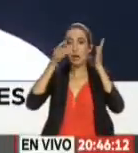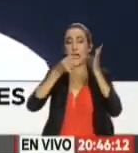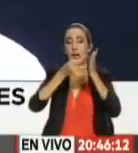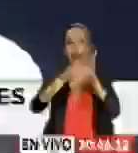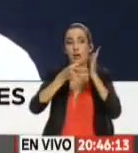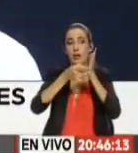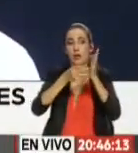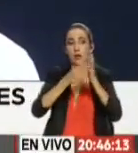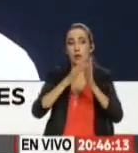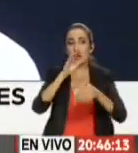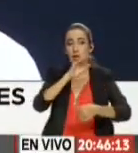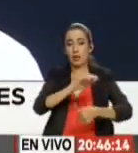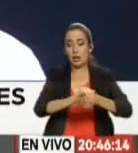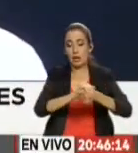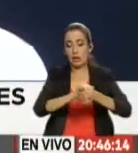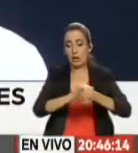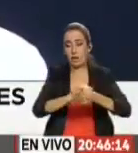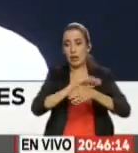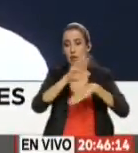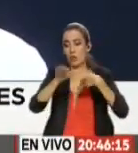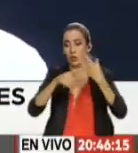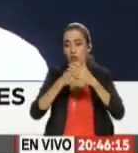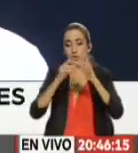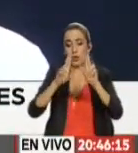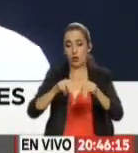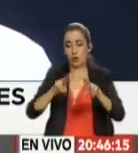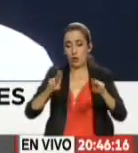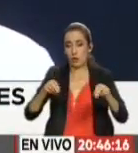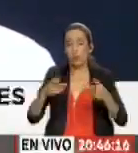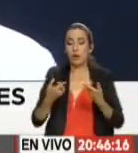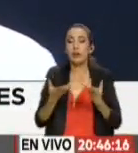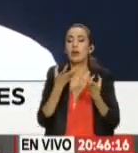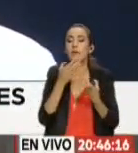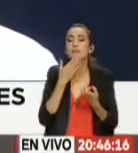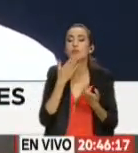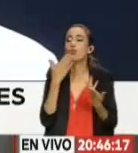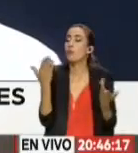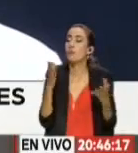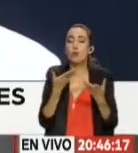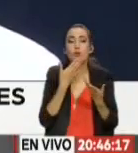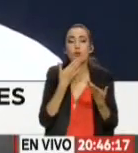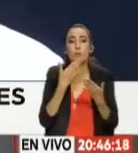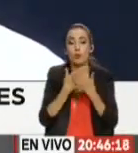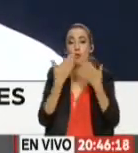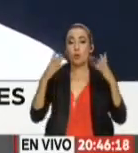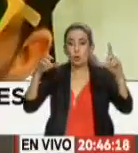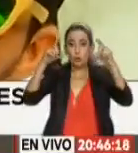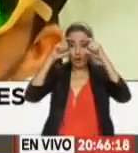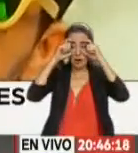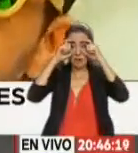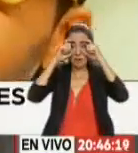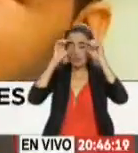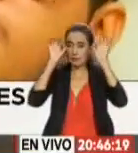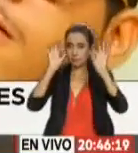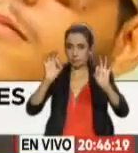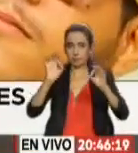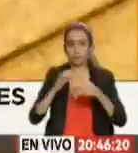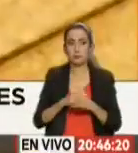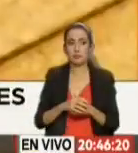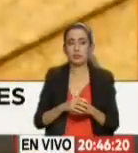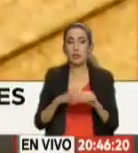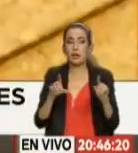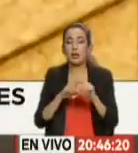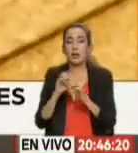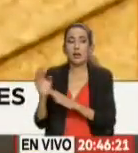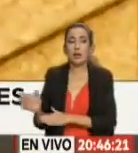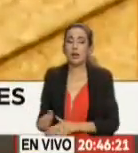En Galápagos todo es ecológico, no se puede dañar el medio ambiente, queríamos ver la manera de tener unas gafas renovables. El objetivo de este joven